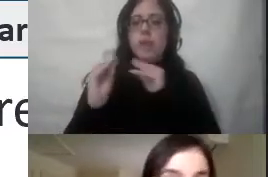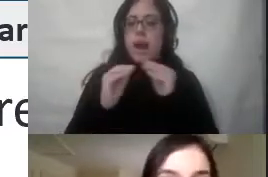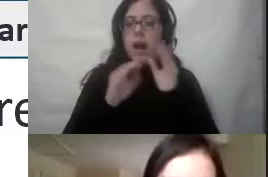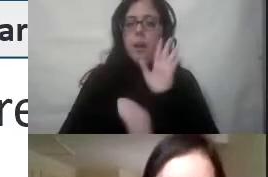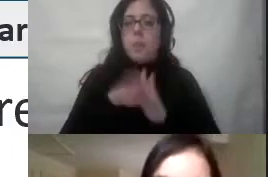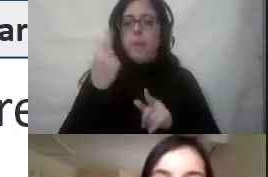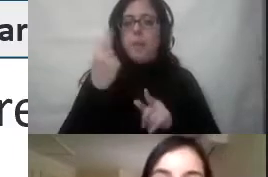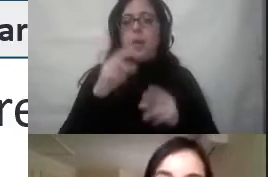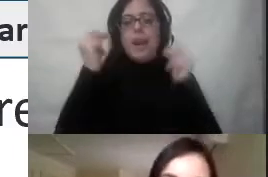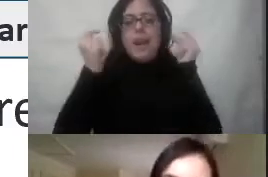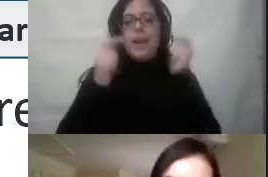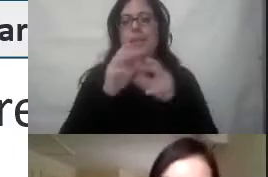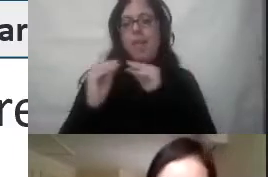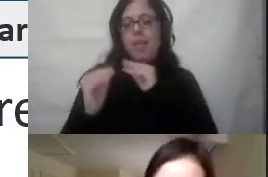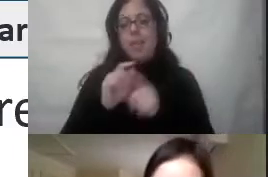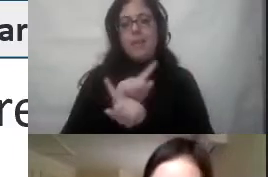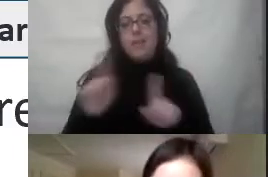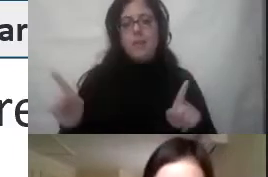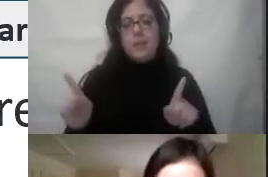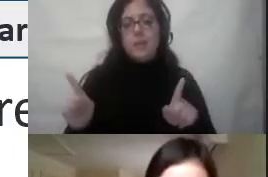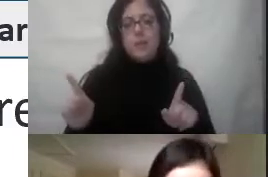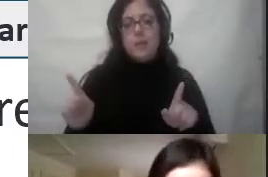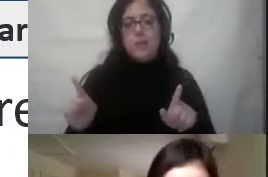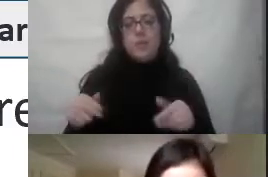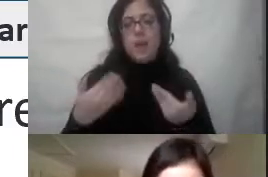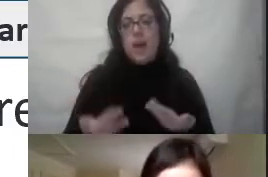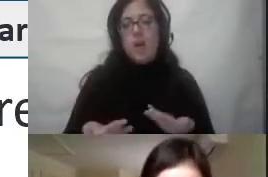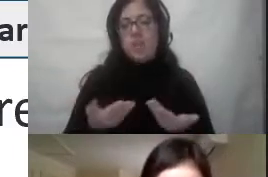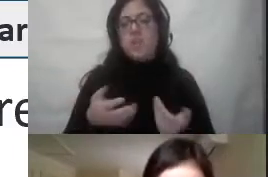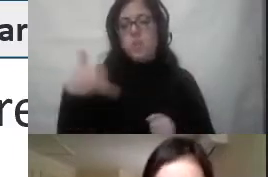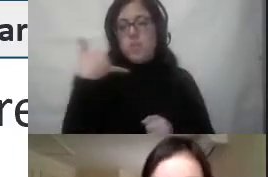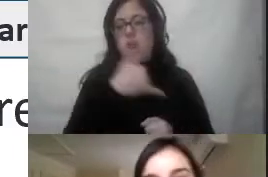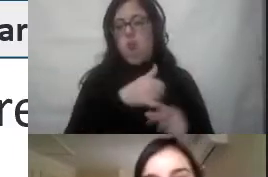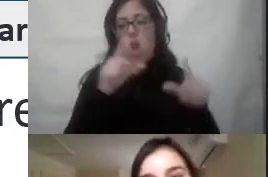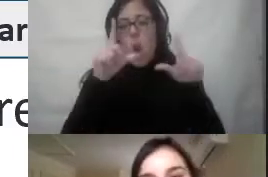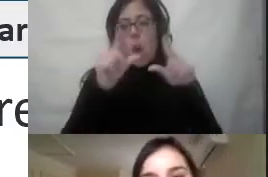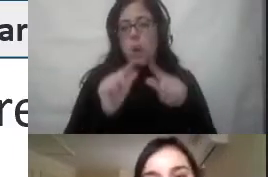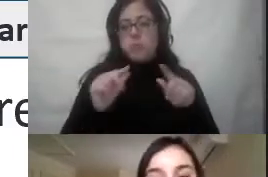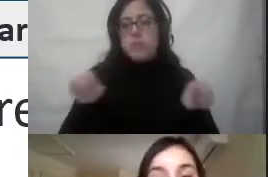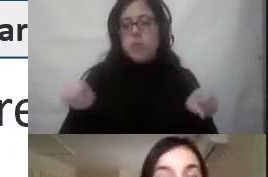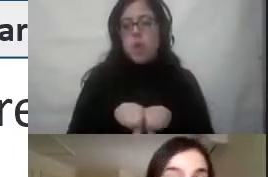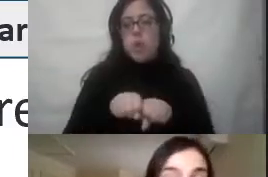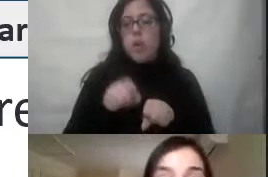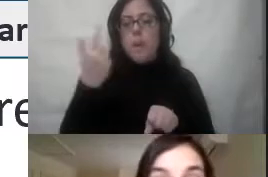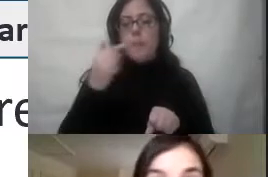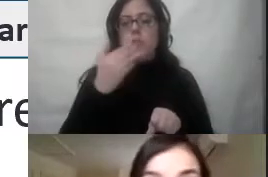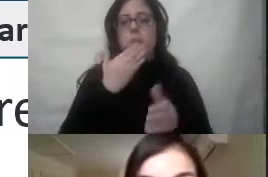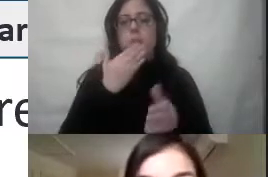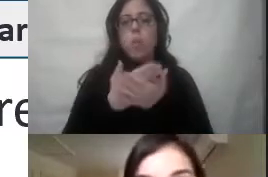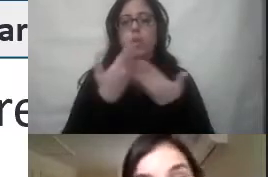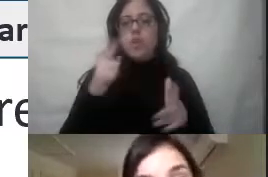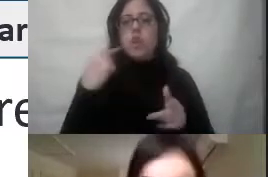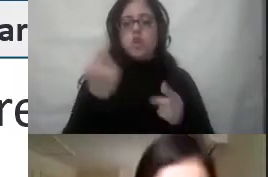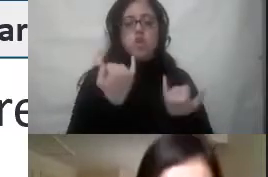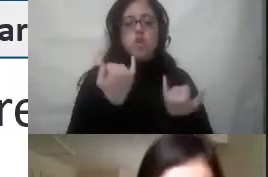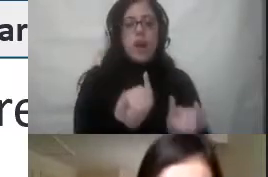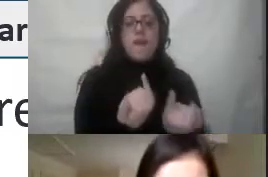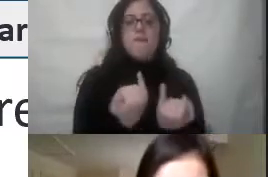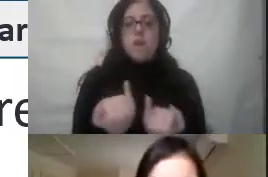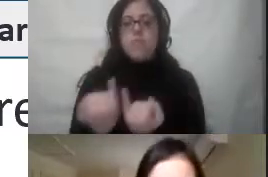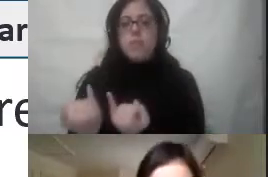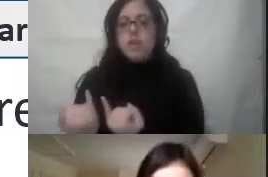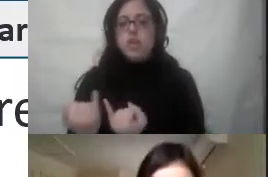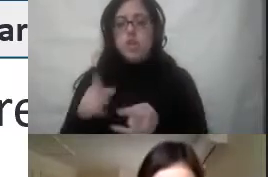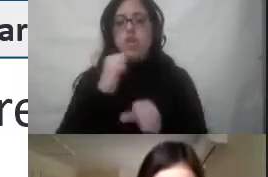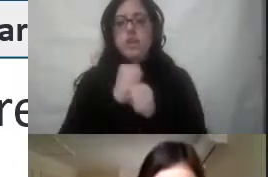no hablemos tanto en este periodo de poca conectividad, sino que es cuando uno le entrega al estudiante diferentes fuentes de información, se trabaja con